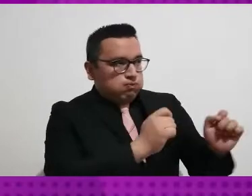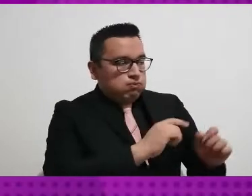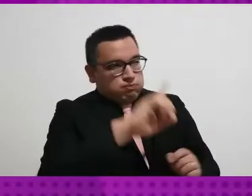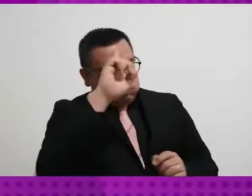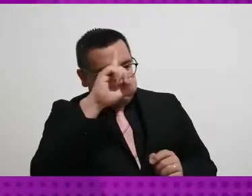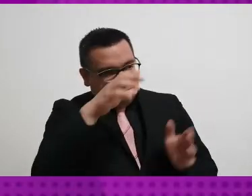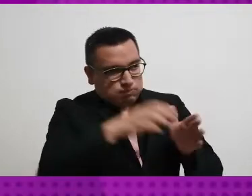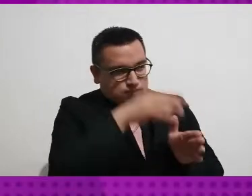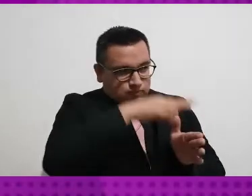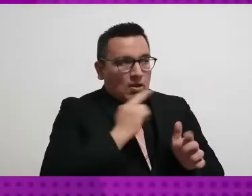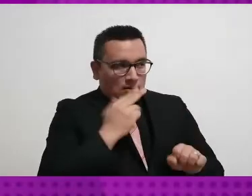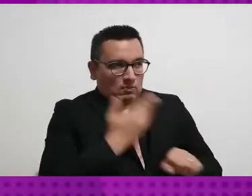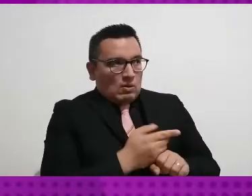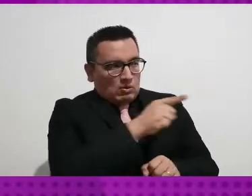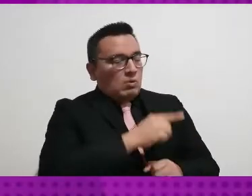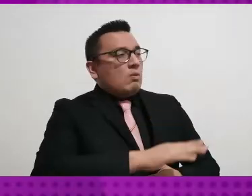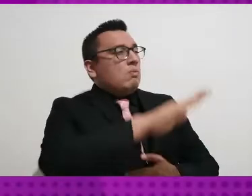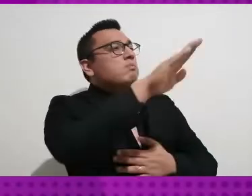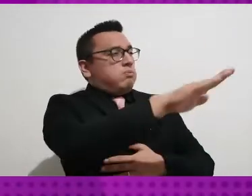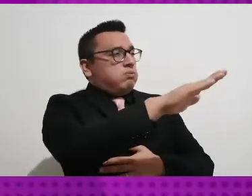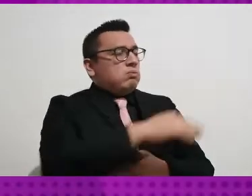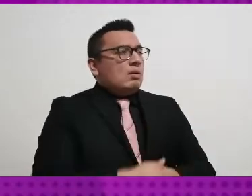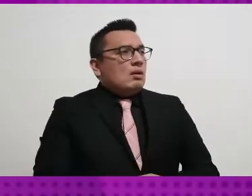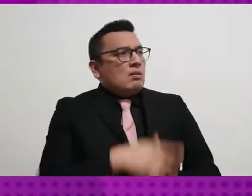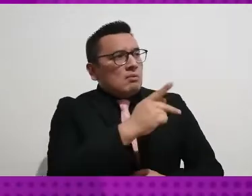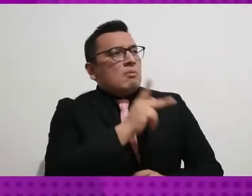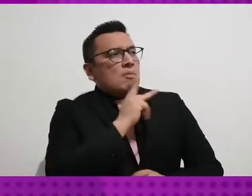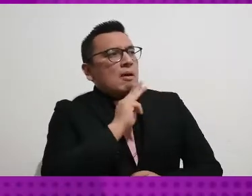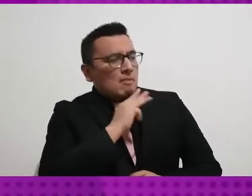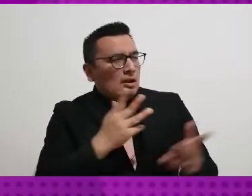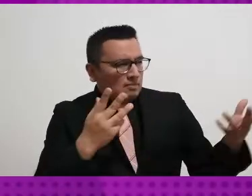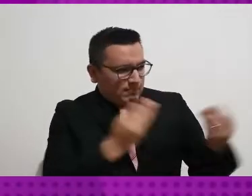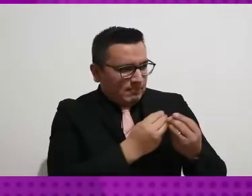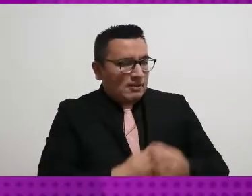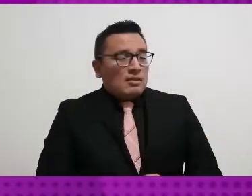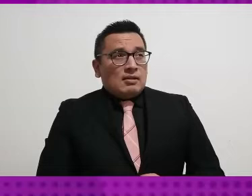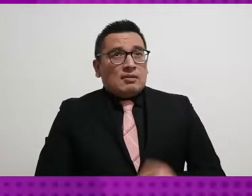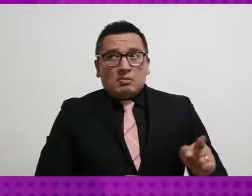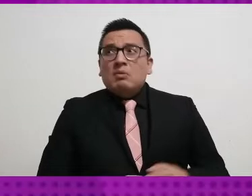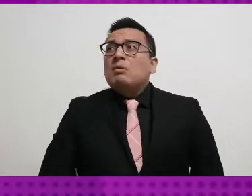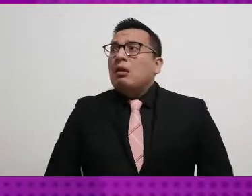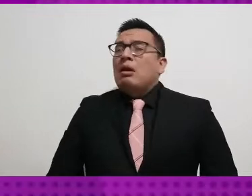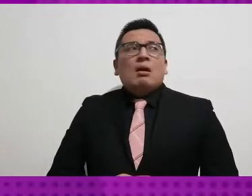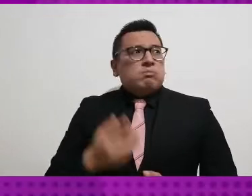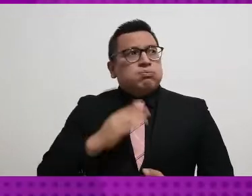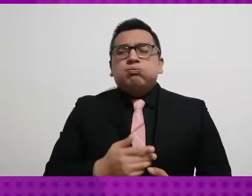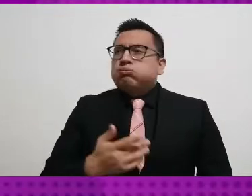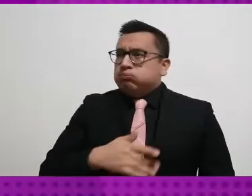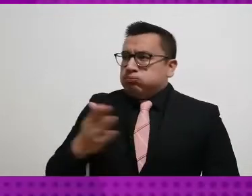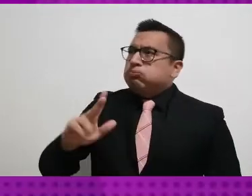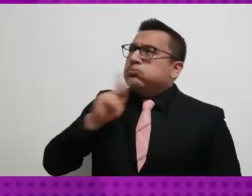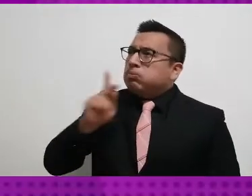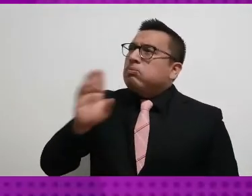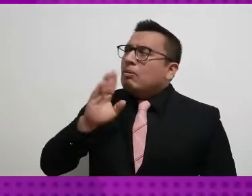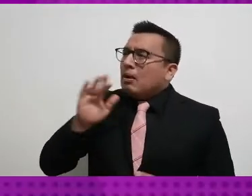muy pocas semanas aquí en el Instituto Electoral de Coahuila, estuvo usted acompañado de sus padres. Sí. Agradeció inclusive en su mensaje a